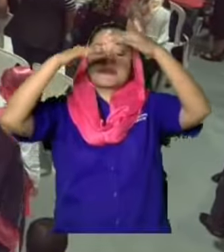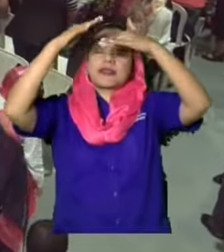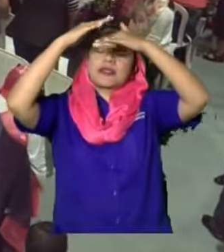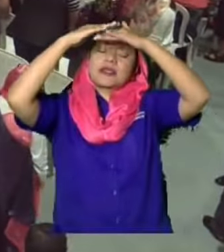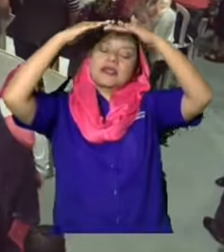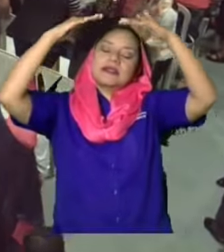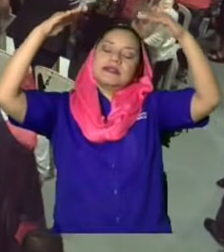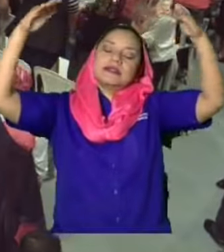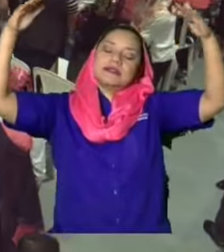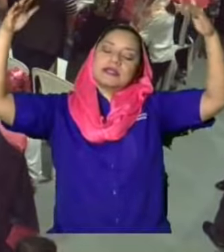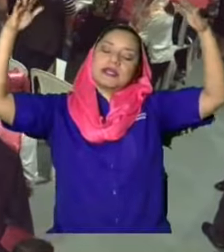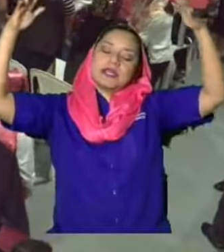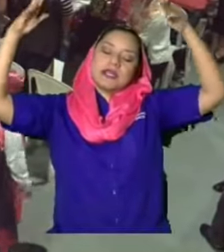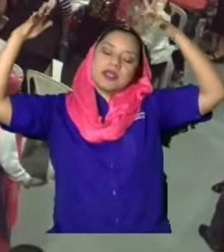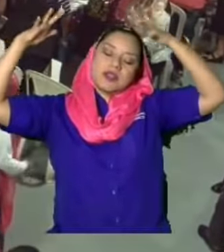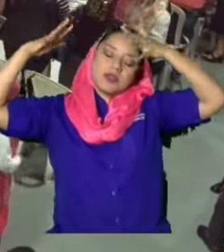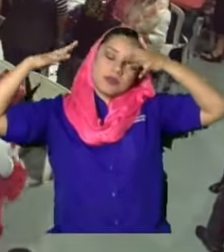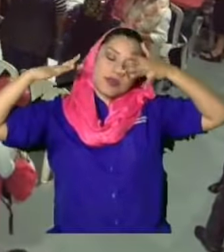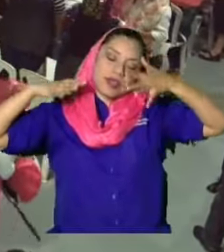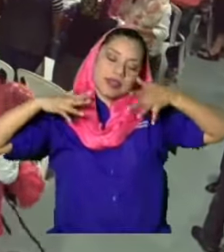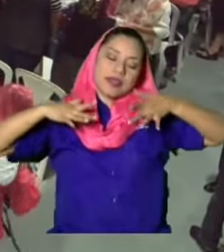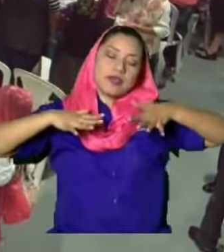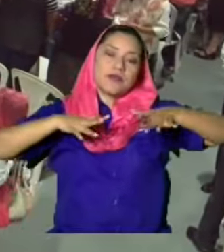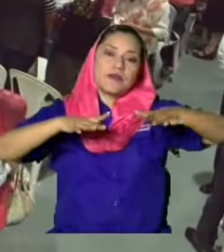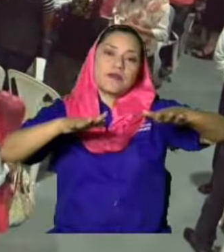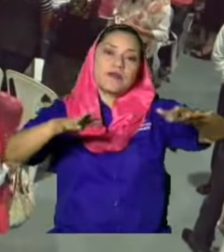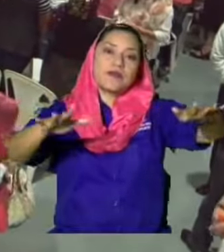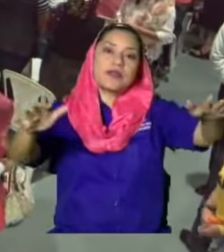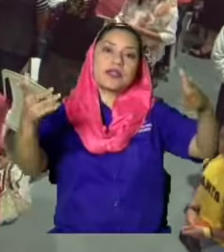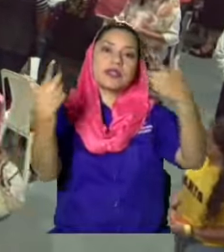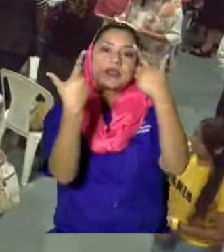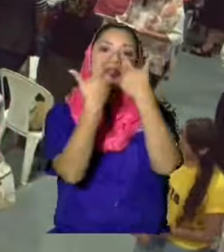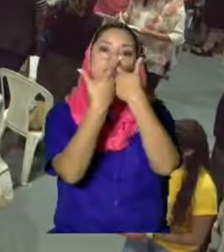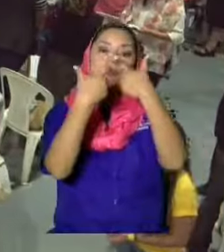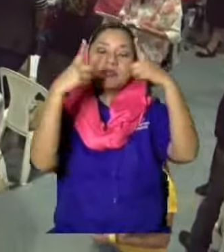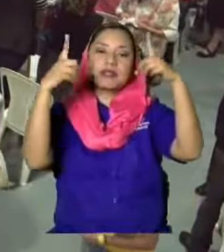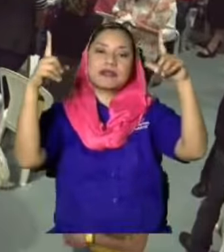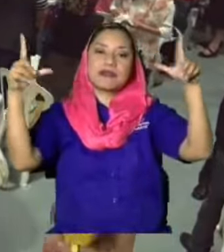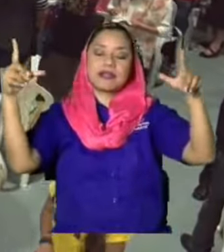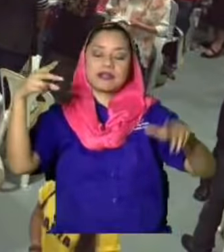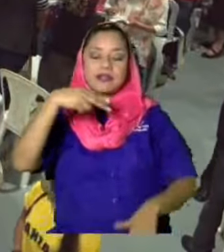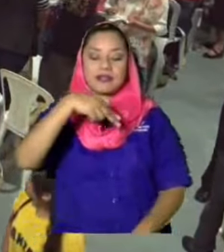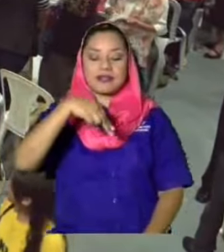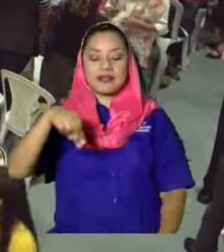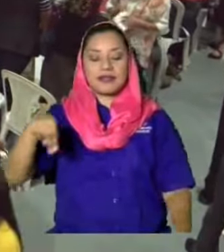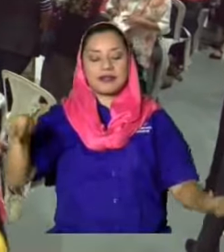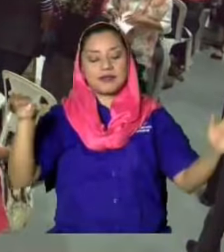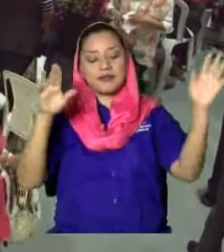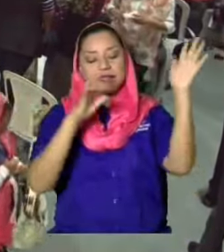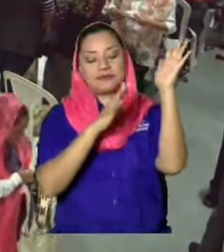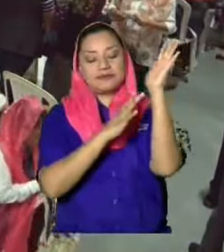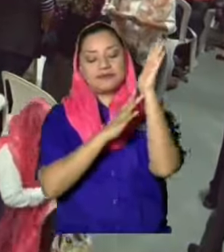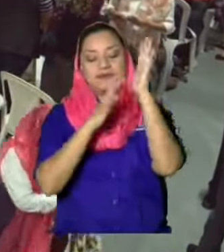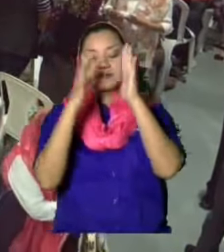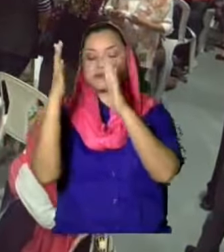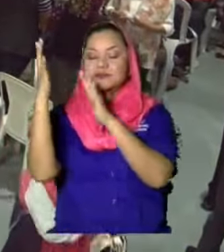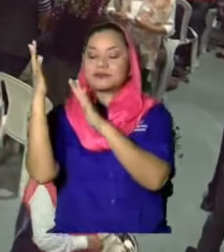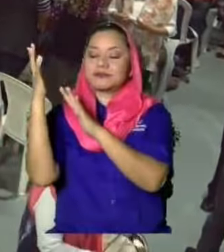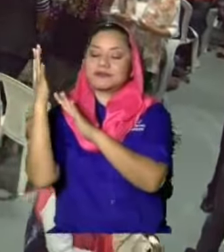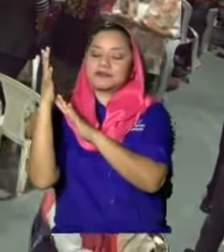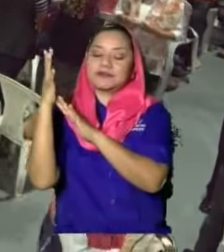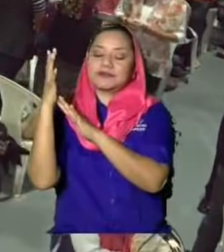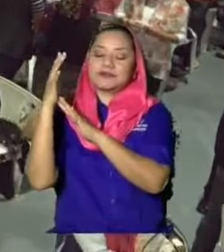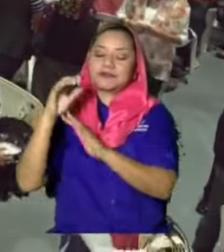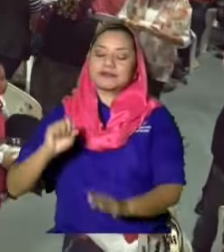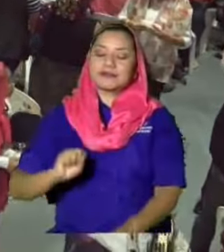hay almas todavía. Hay almas todavía en el nombre poderoso de Jesús. Sale, sale, hermano. Aleluya. Esta es tu